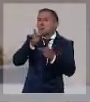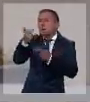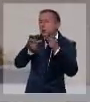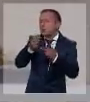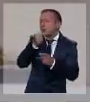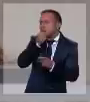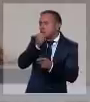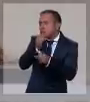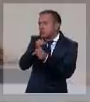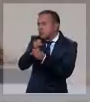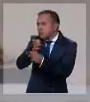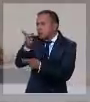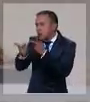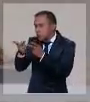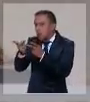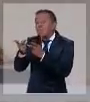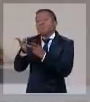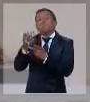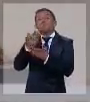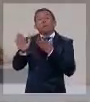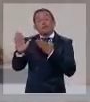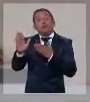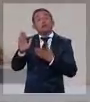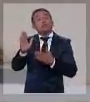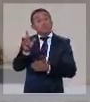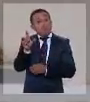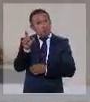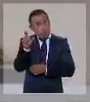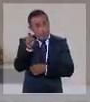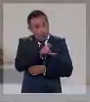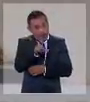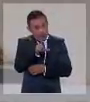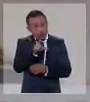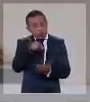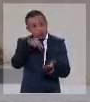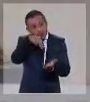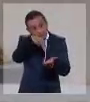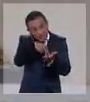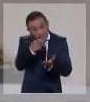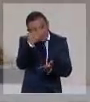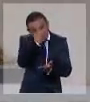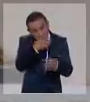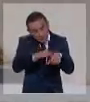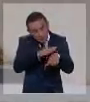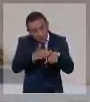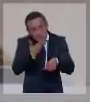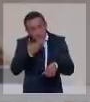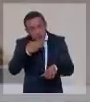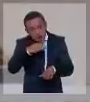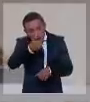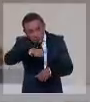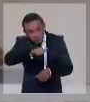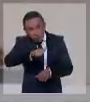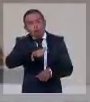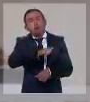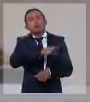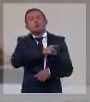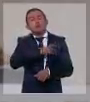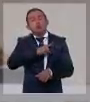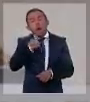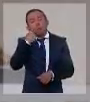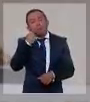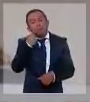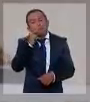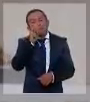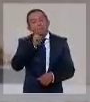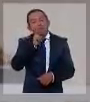pruebas censales y que se debe de modificar el momento en el que se están realizando. El problema es que actualmente se realizan cuando los